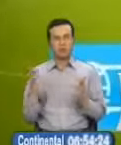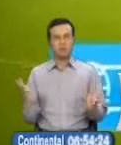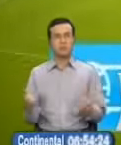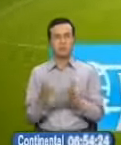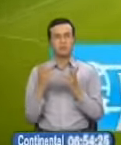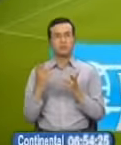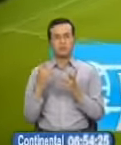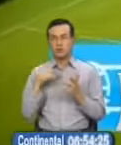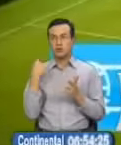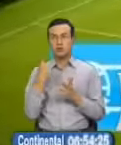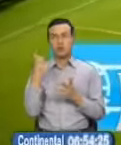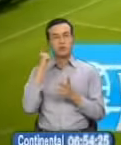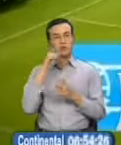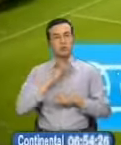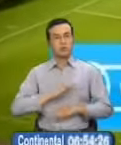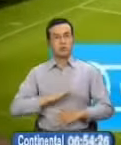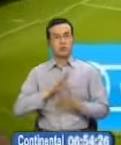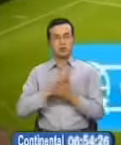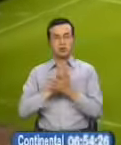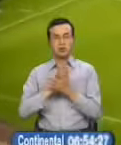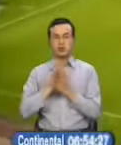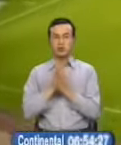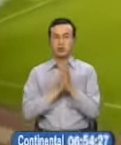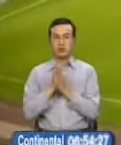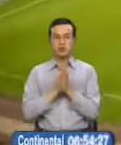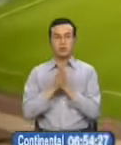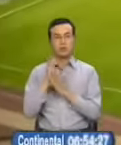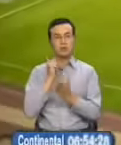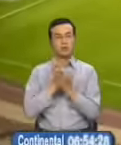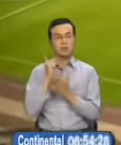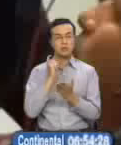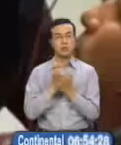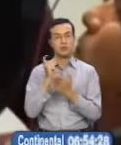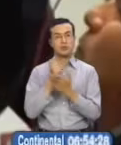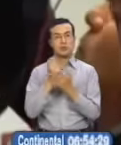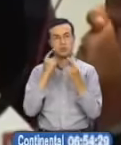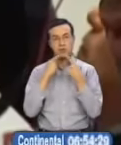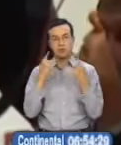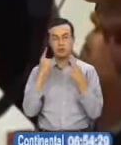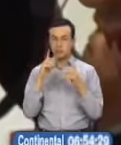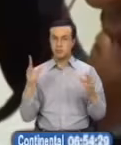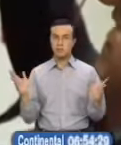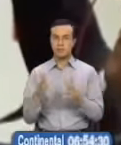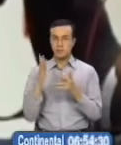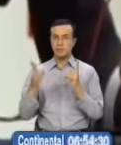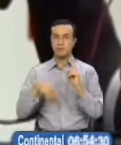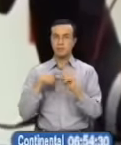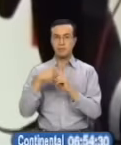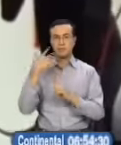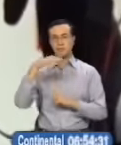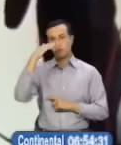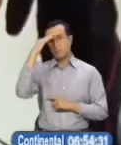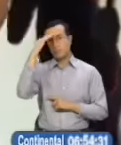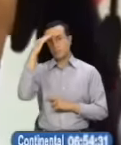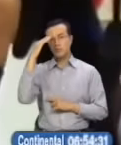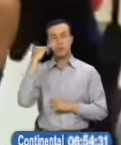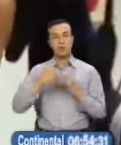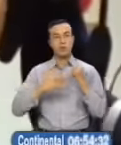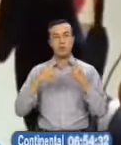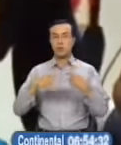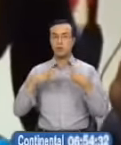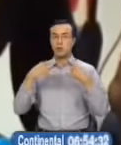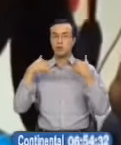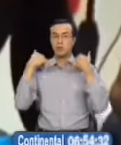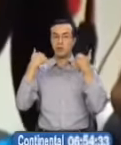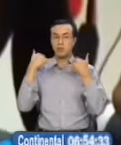y es donde nosotros tenemos que estar tranquilos y aprovecharlo, ¿no? Podemos hablar de presión y podemos hablar de que es una motivación extra, ¿no? Saber que es un partido definitivo,